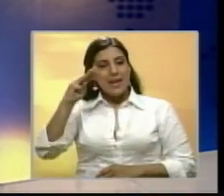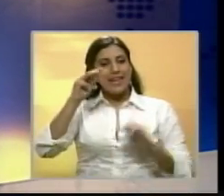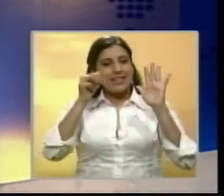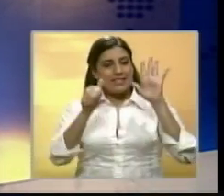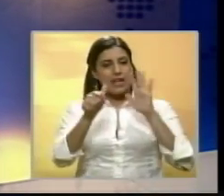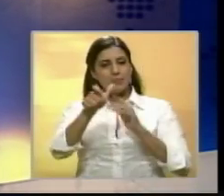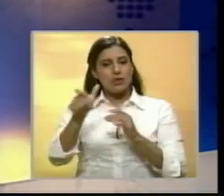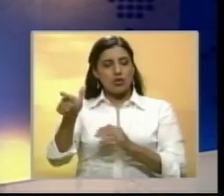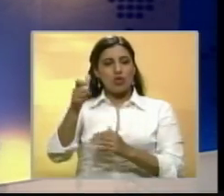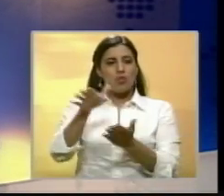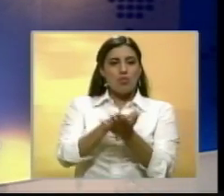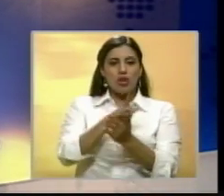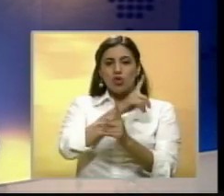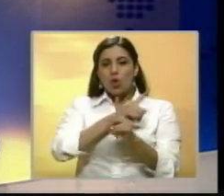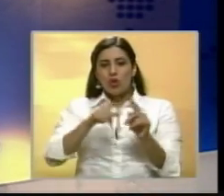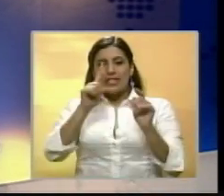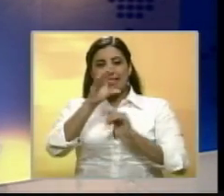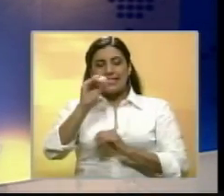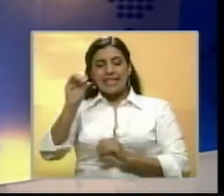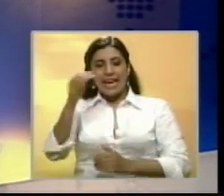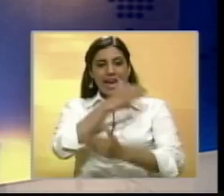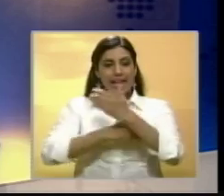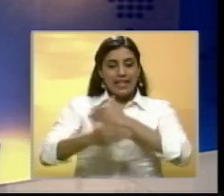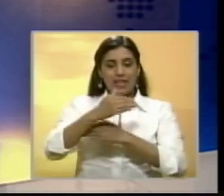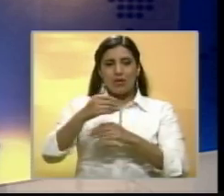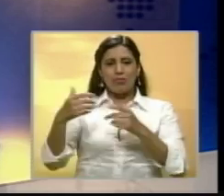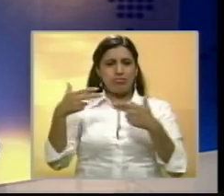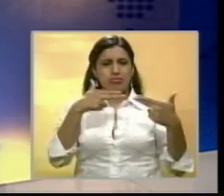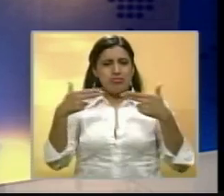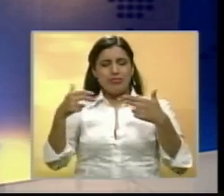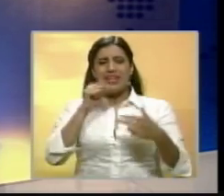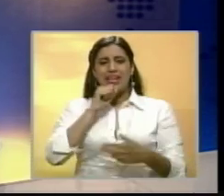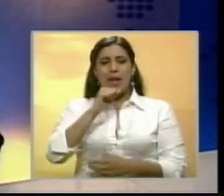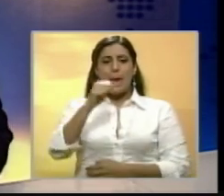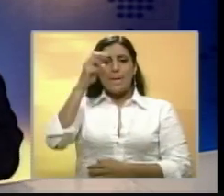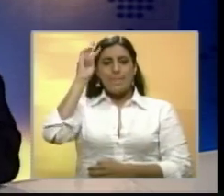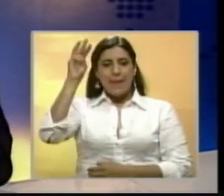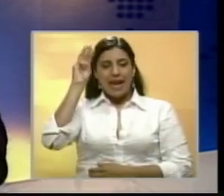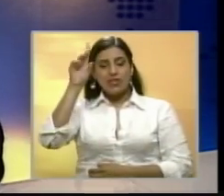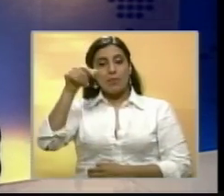más de 100 heridos fue el saldo que dejó un enfrentamiento entre maestros y policías